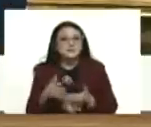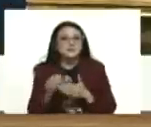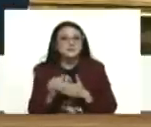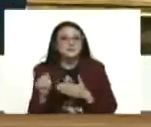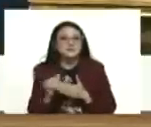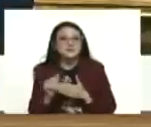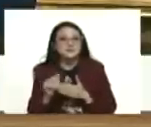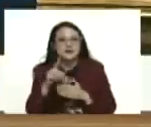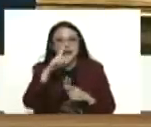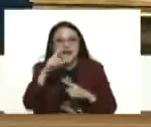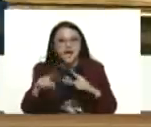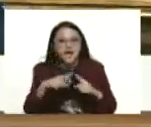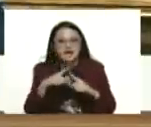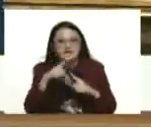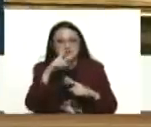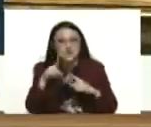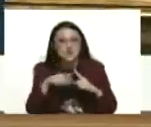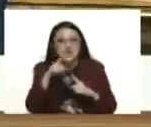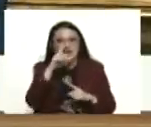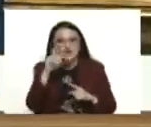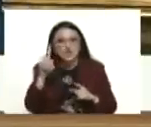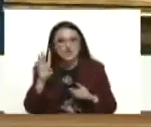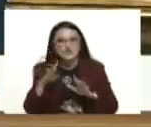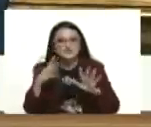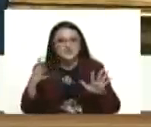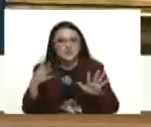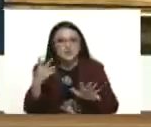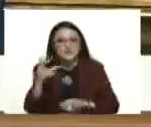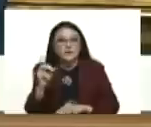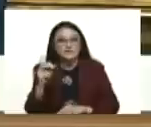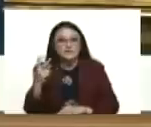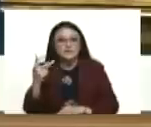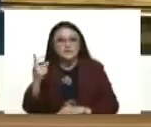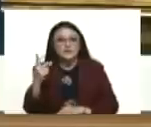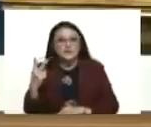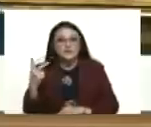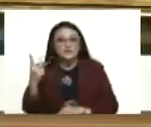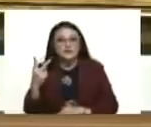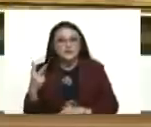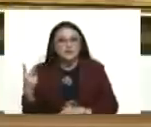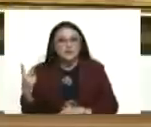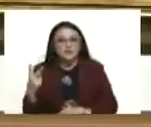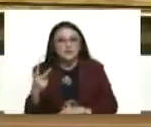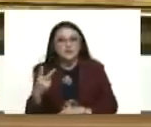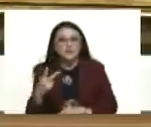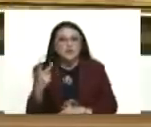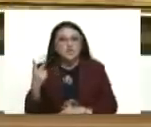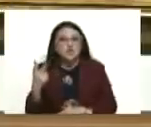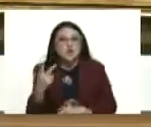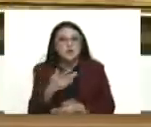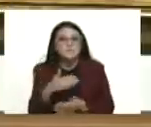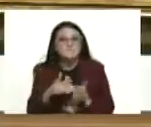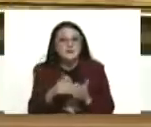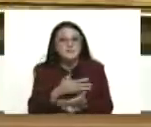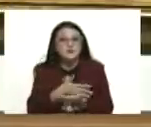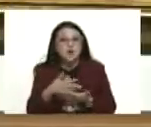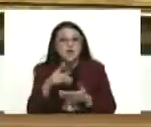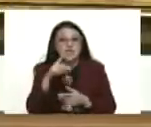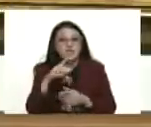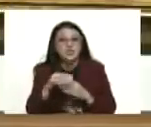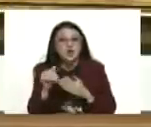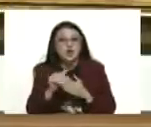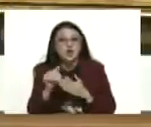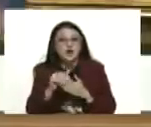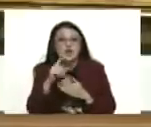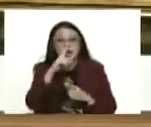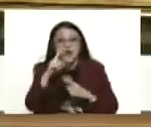2.000 millones de dólares cada año desde el año 19, 19, 20, 21 y 22? 2.000 millones de dólares por año se roba Juan